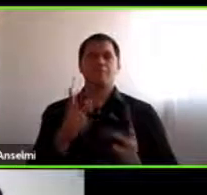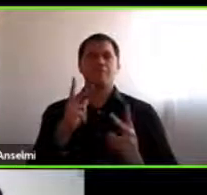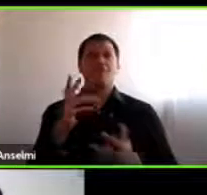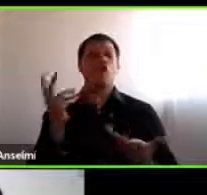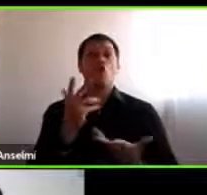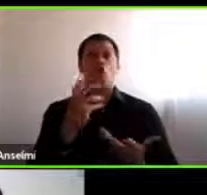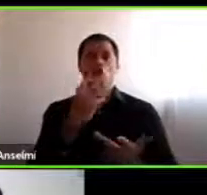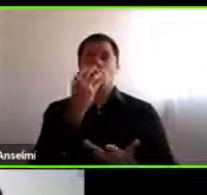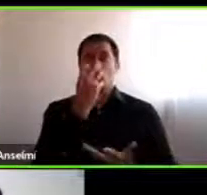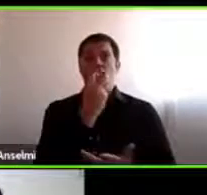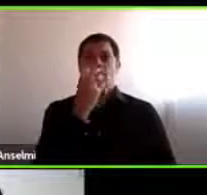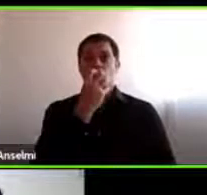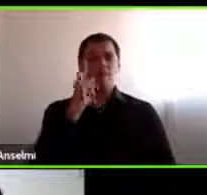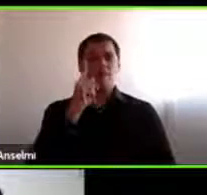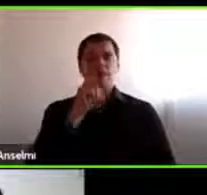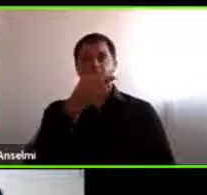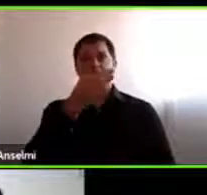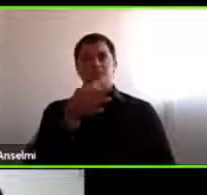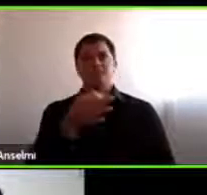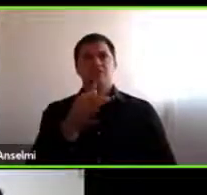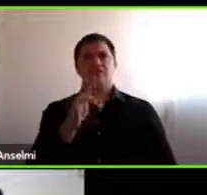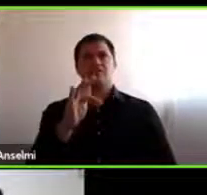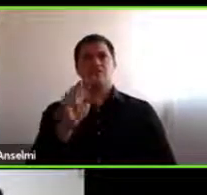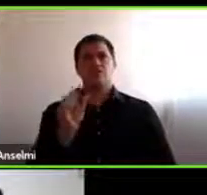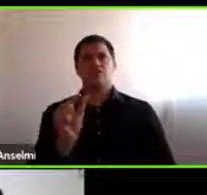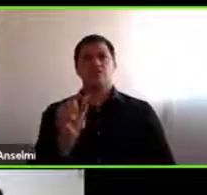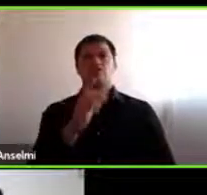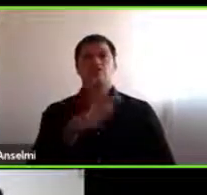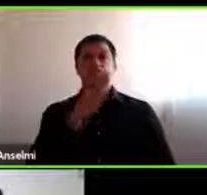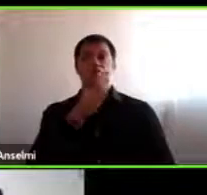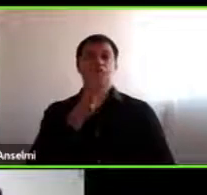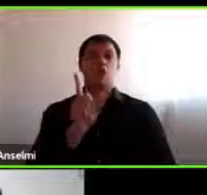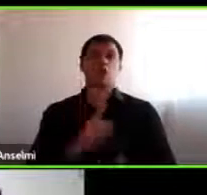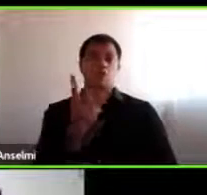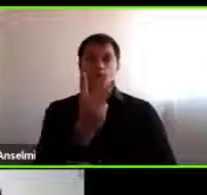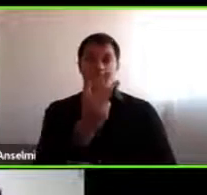denominado fonema no sé si alguno de los tres quiere contestar esta pregunta